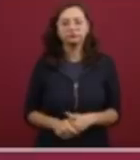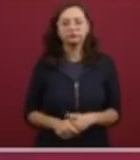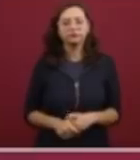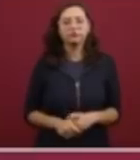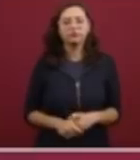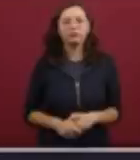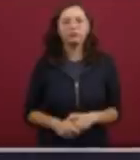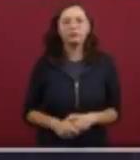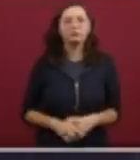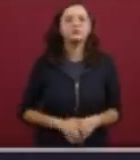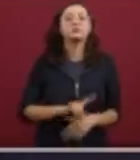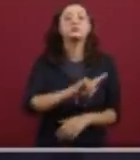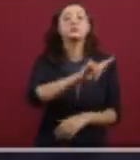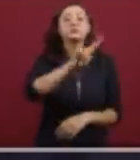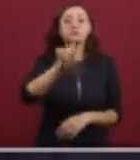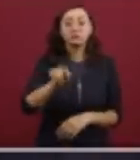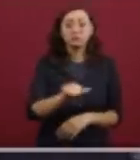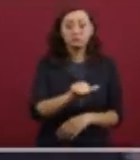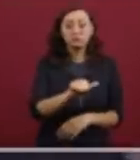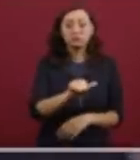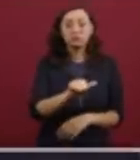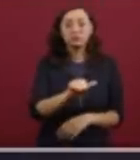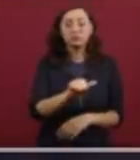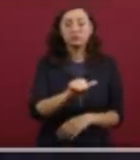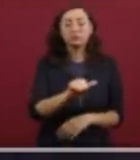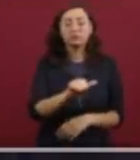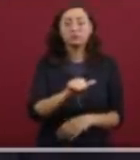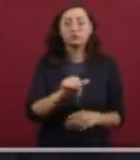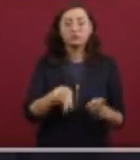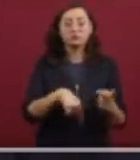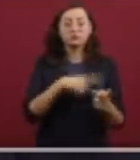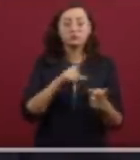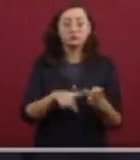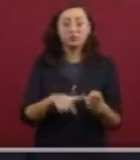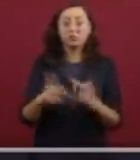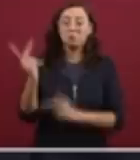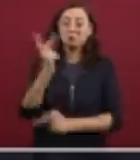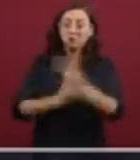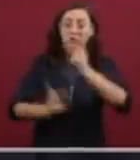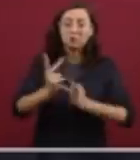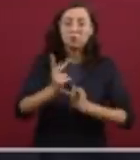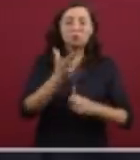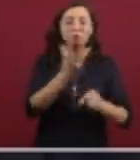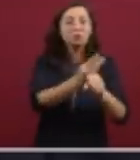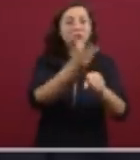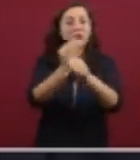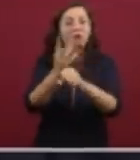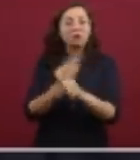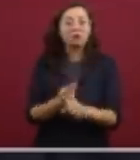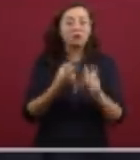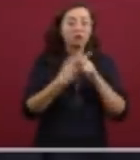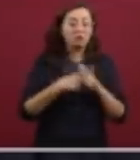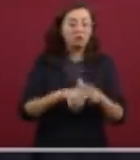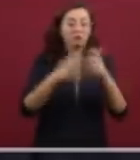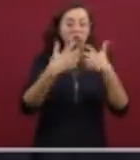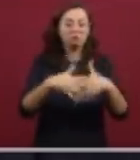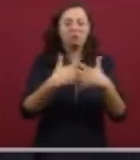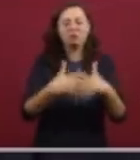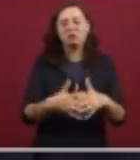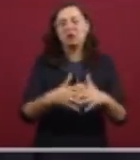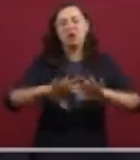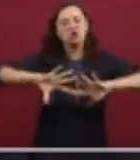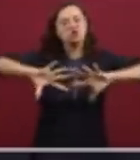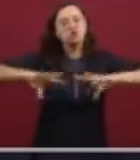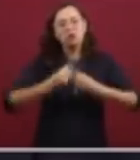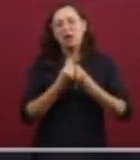lo que se invirtió para echarla a andar. Ya hablábamos que son como